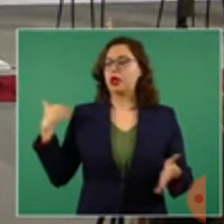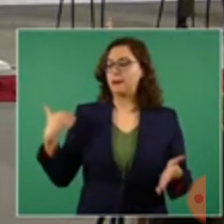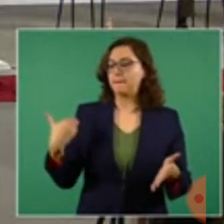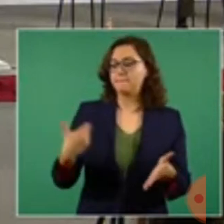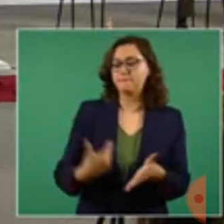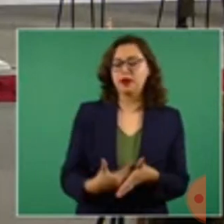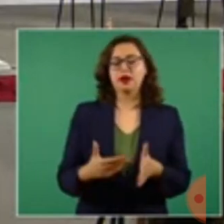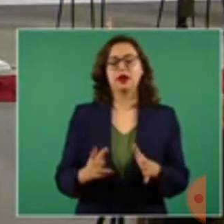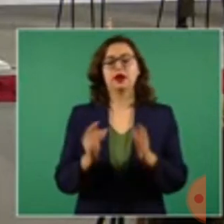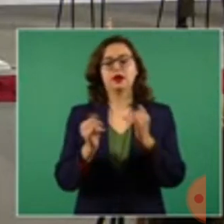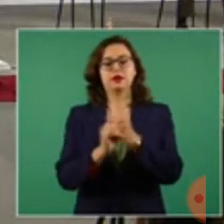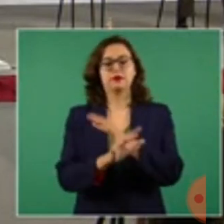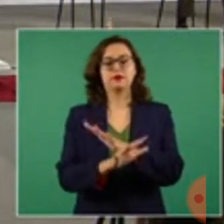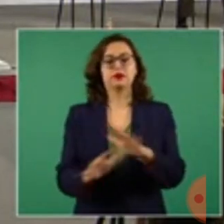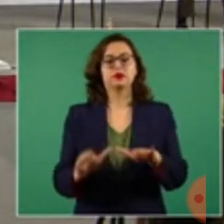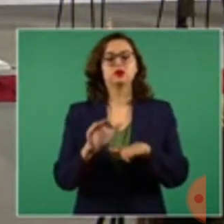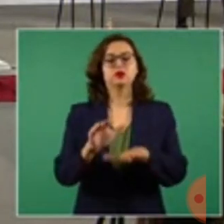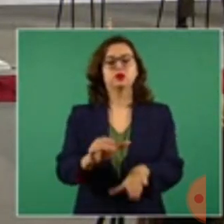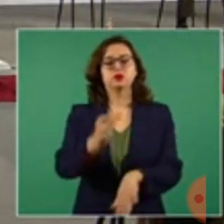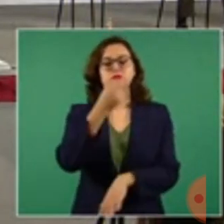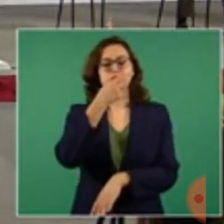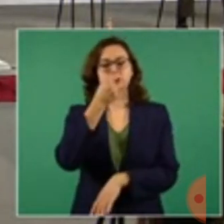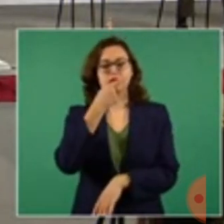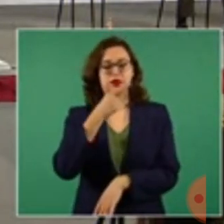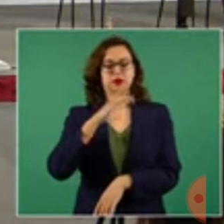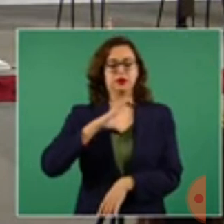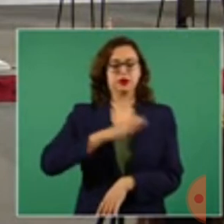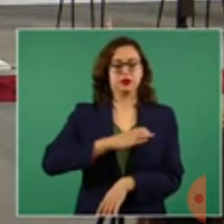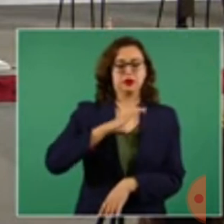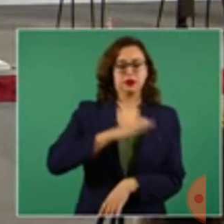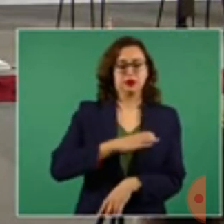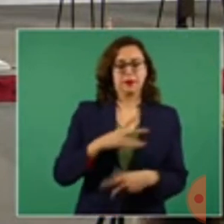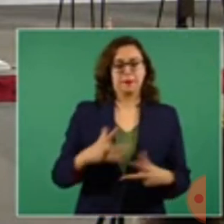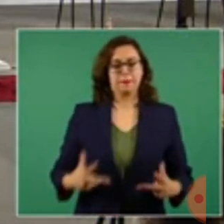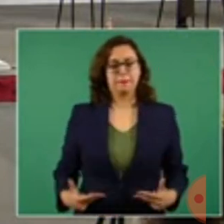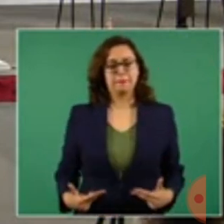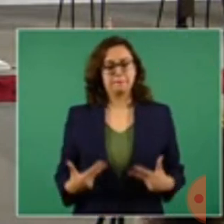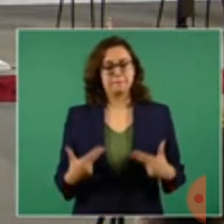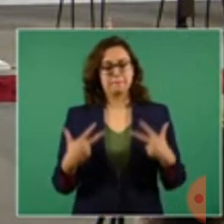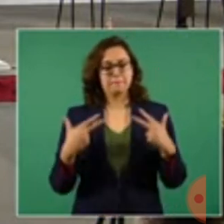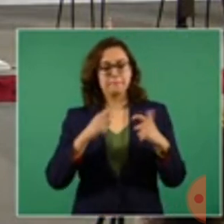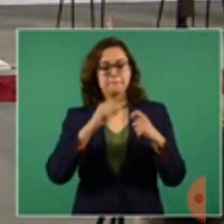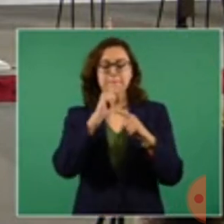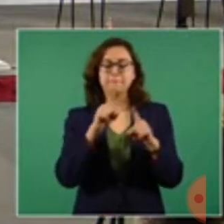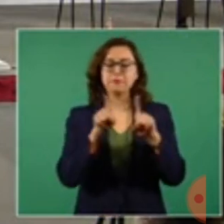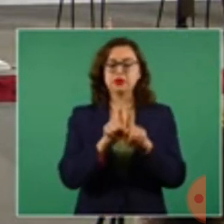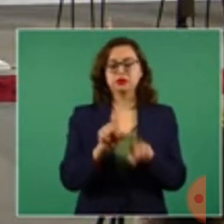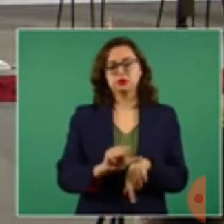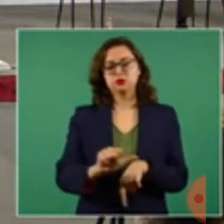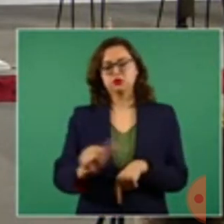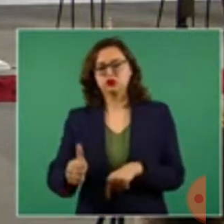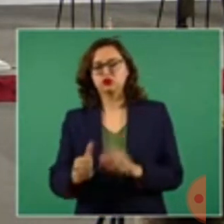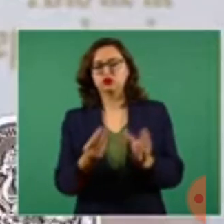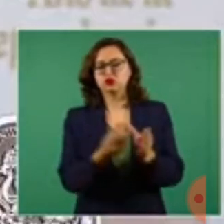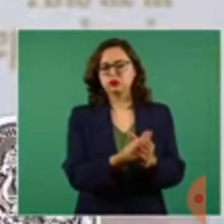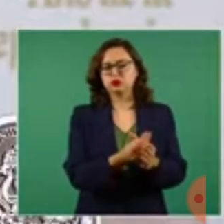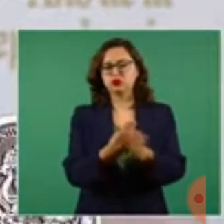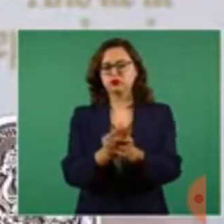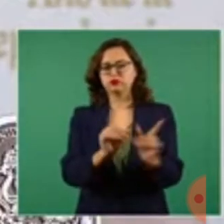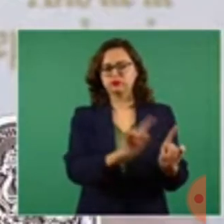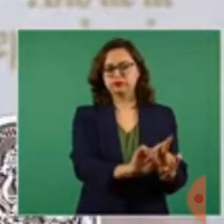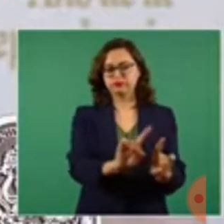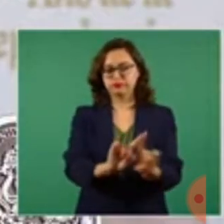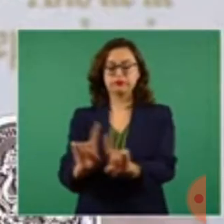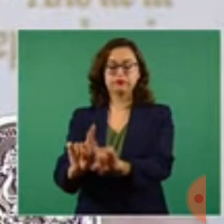en particular y los diferentes tipos por especialidad médica. En la primera lámina, si son tan amables,